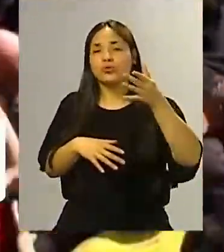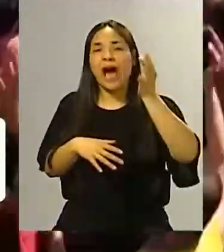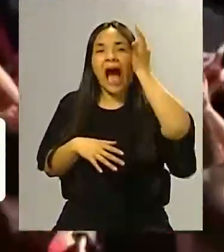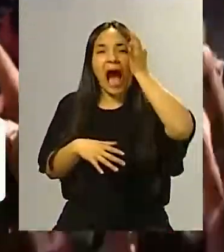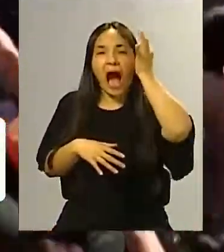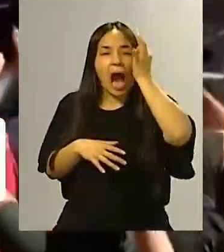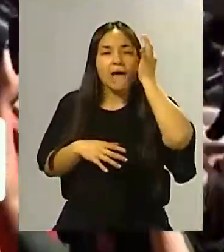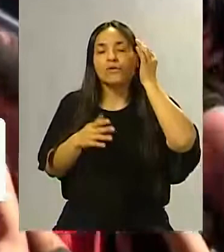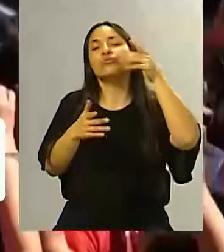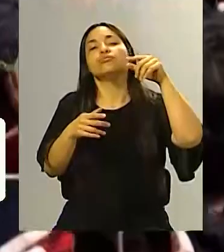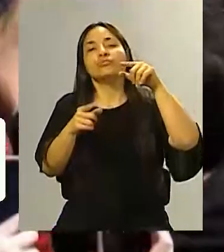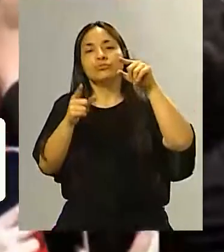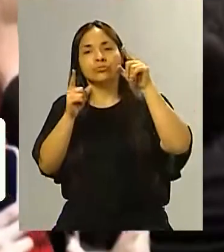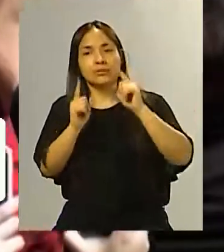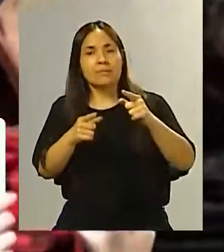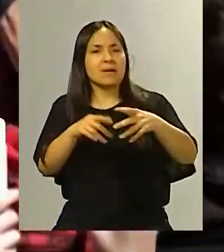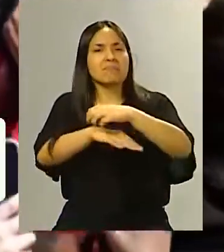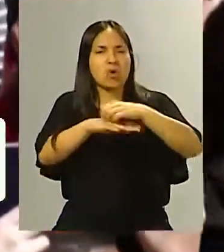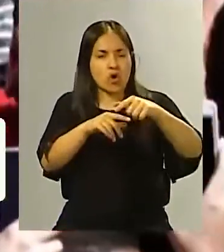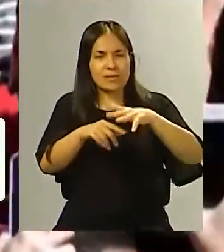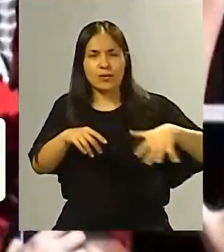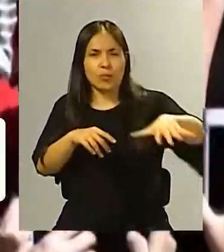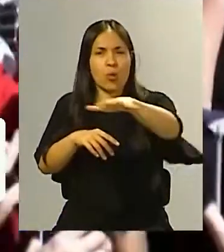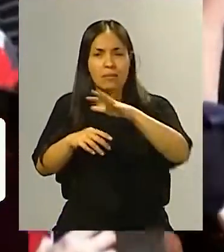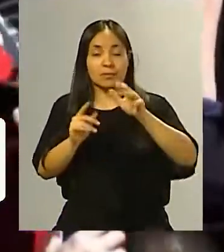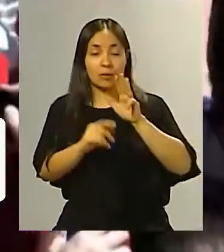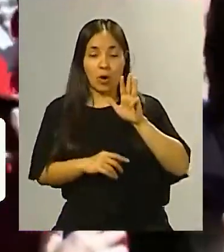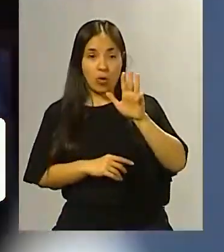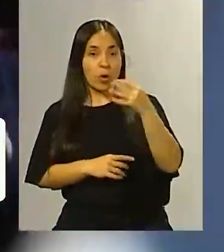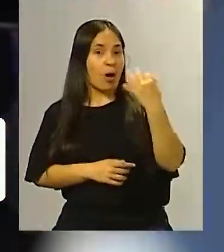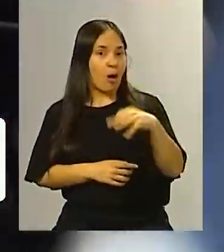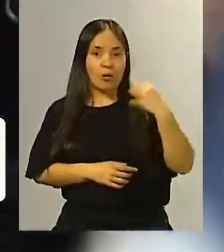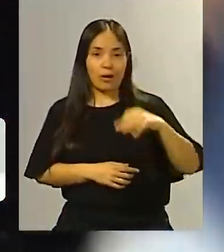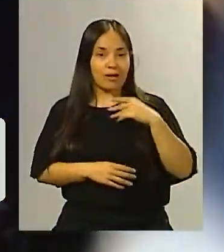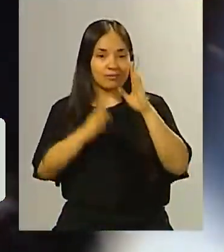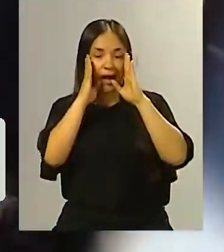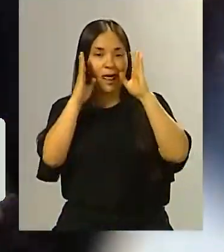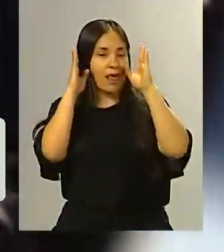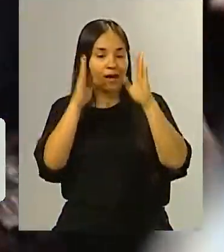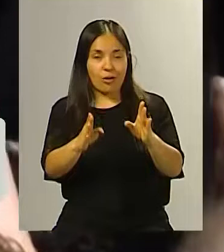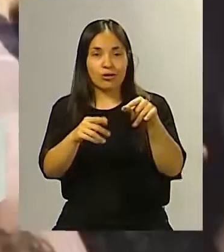Y yo creo que Lula deberá, obviamente, reconocer este apoyo que ha recibido